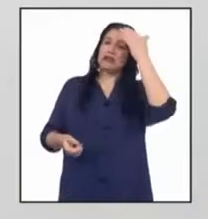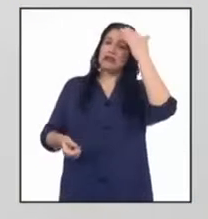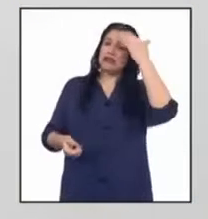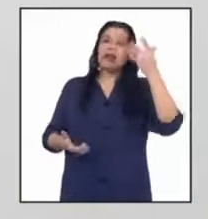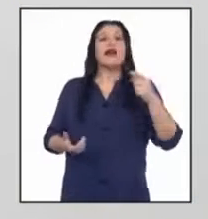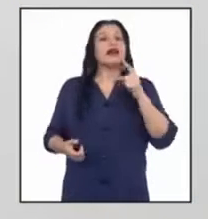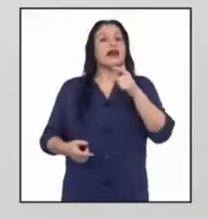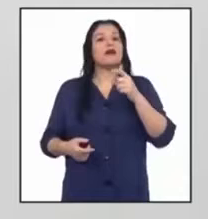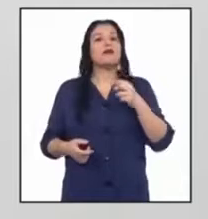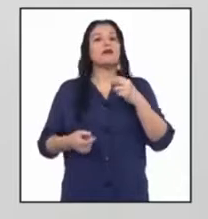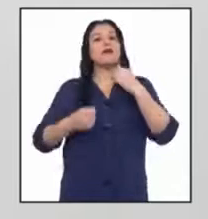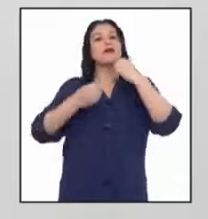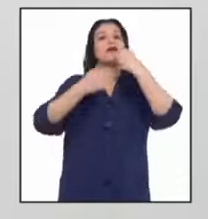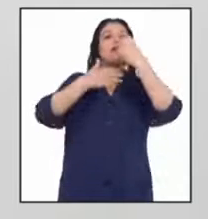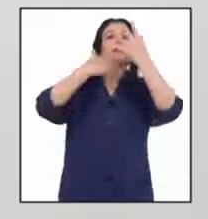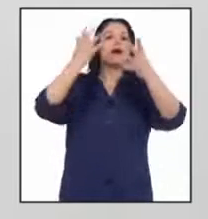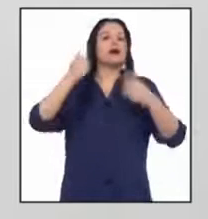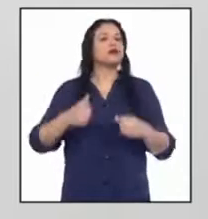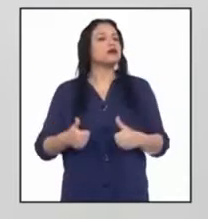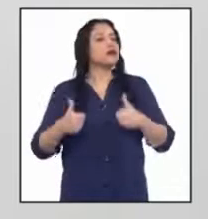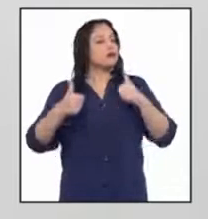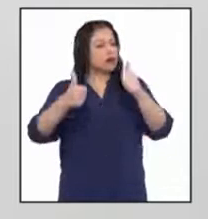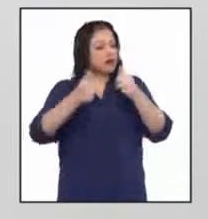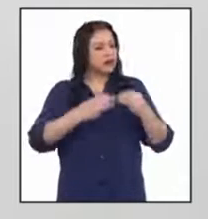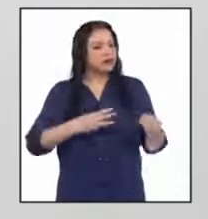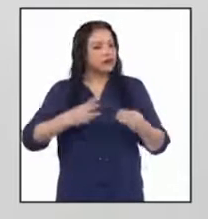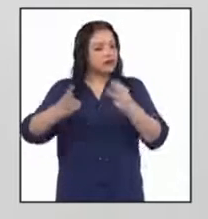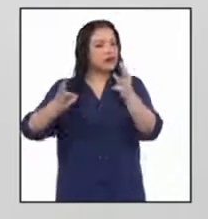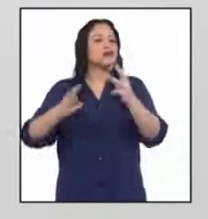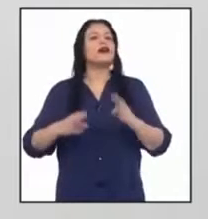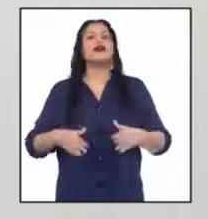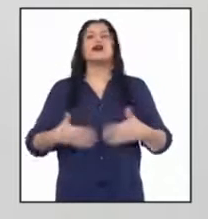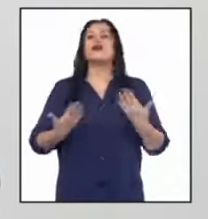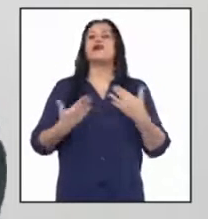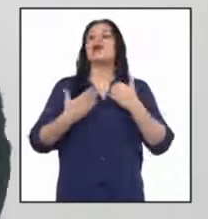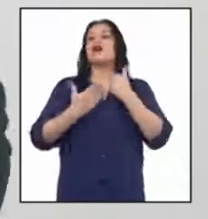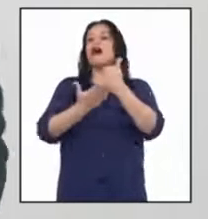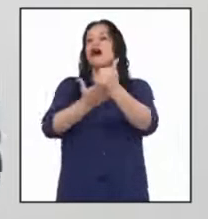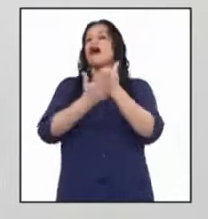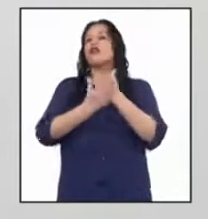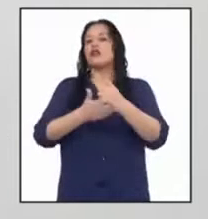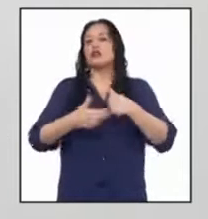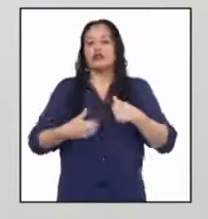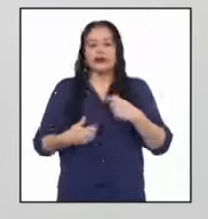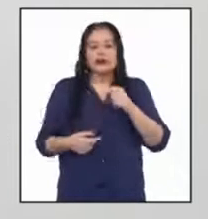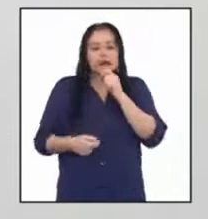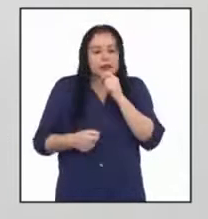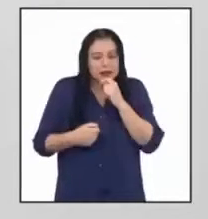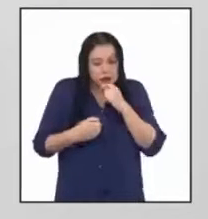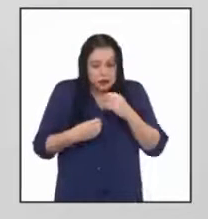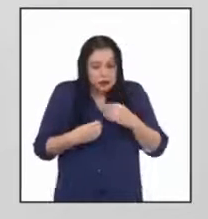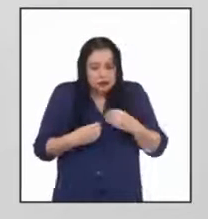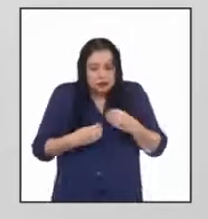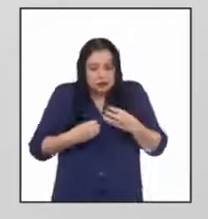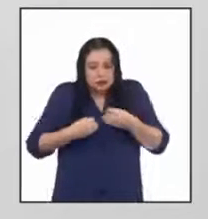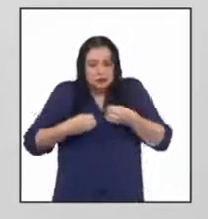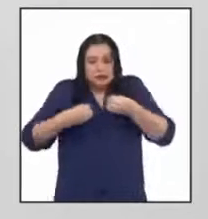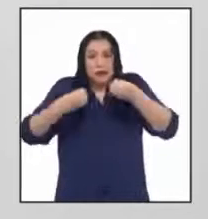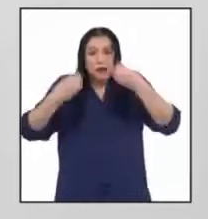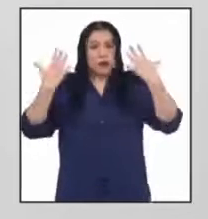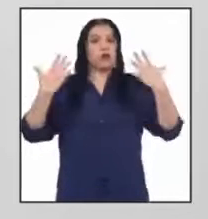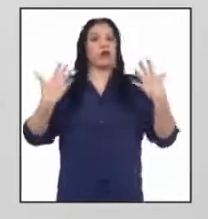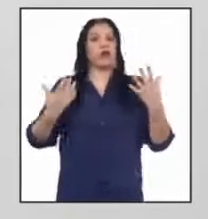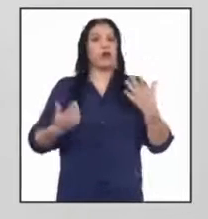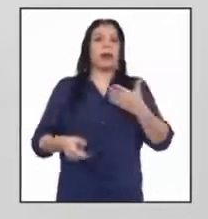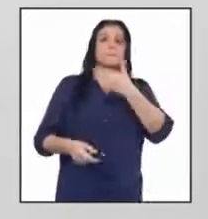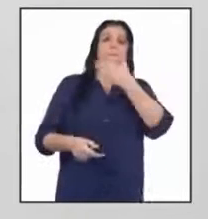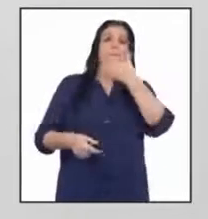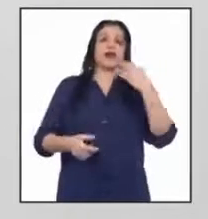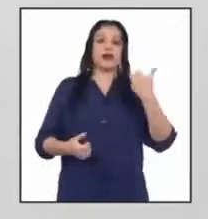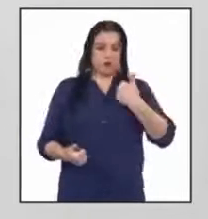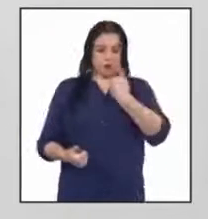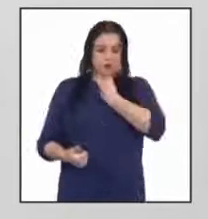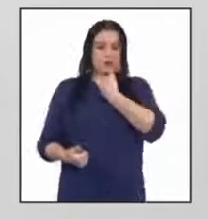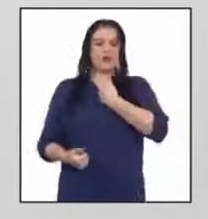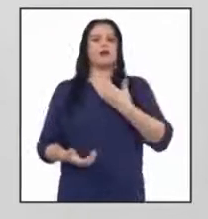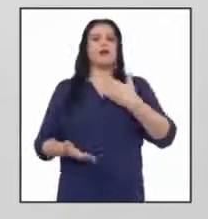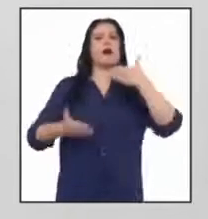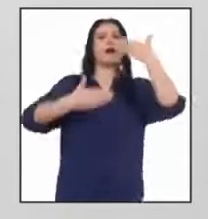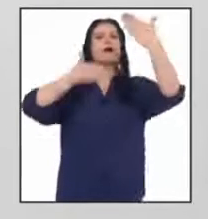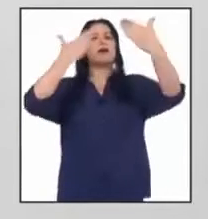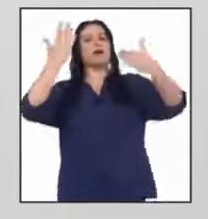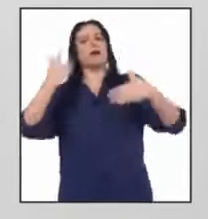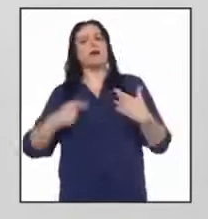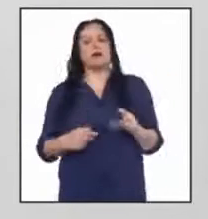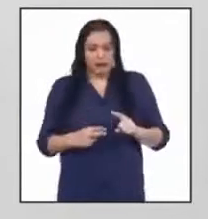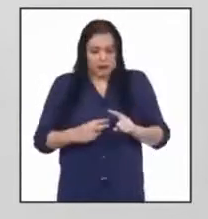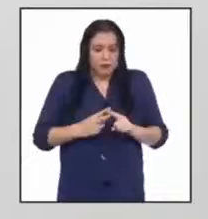de que el monólogo es una buena estrategia que sin duda puede ayudarte a perder la timidez. No hay mejor público que uno mismo y